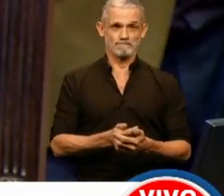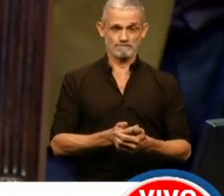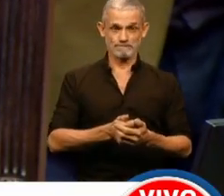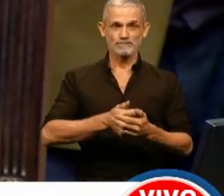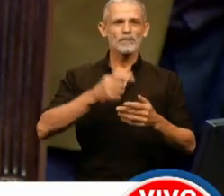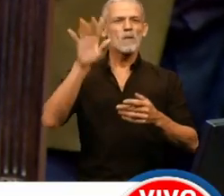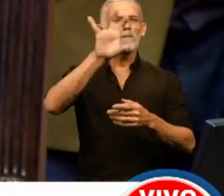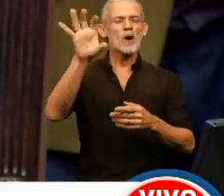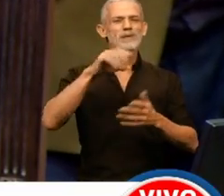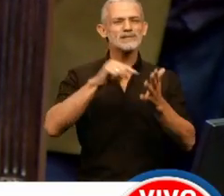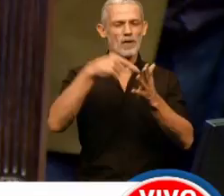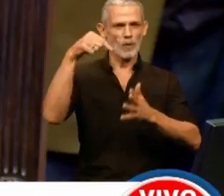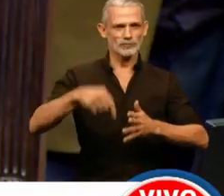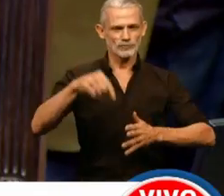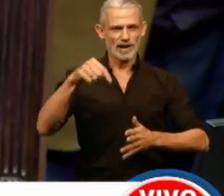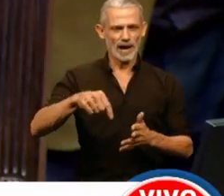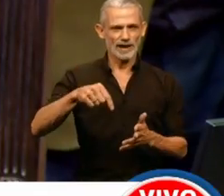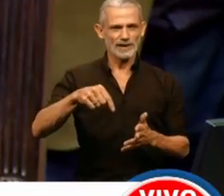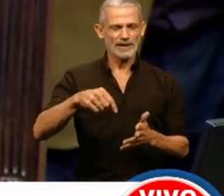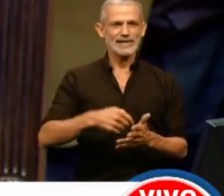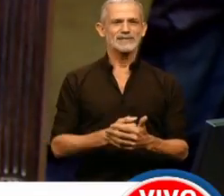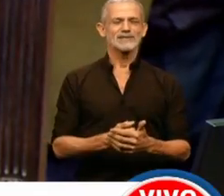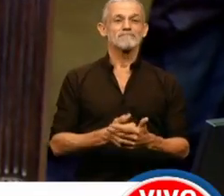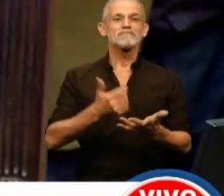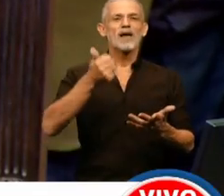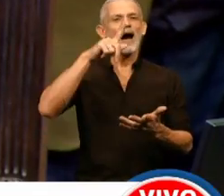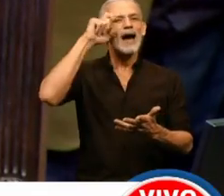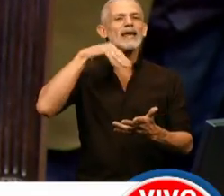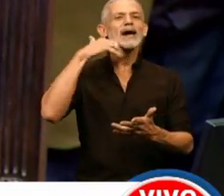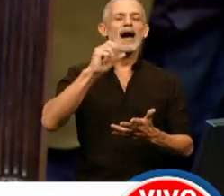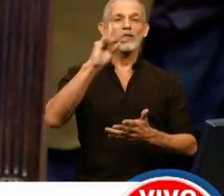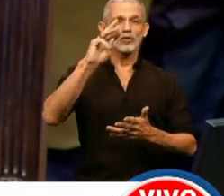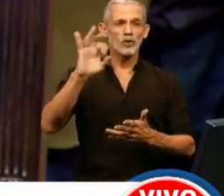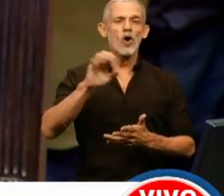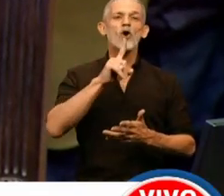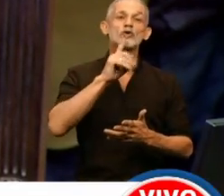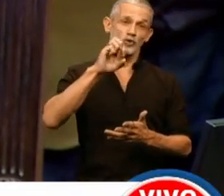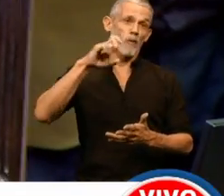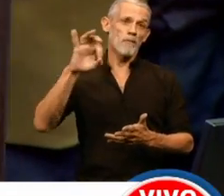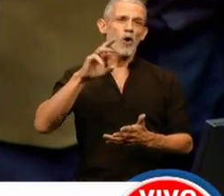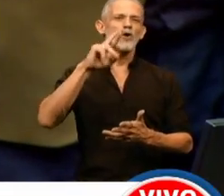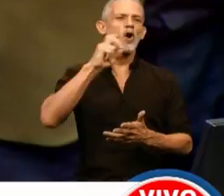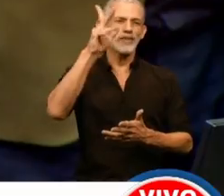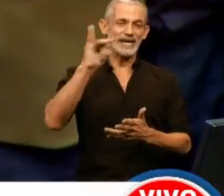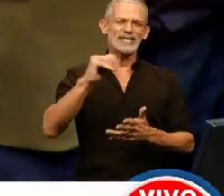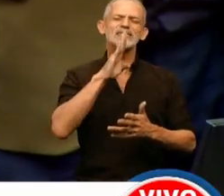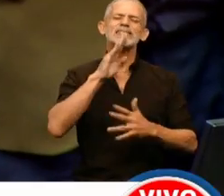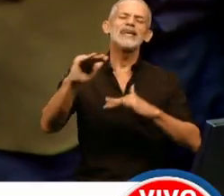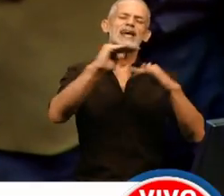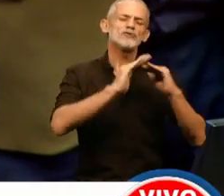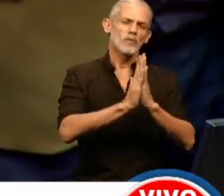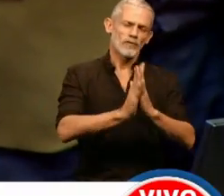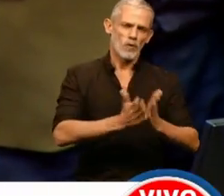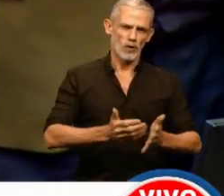por la provincia de buenos aires alejandro topo rodríguez pidió silencio por